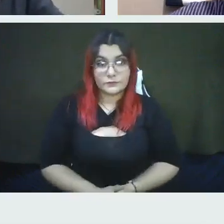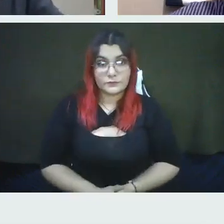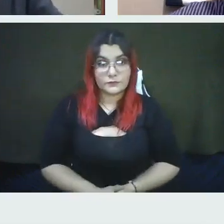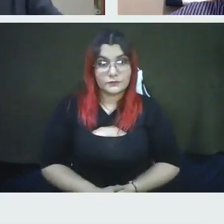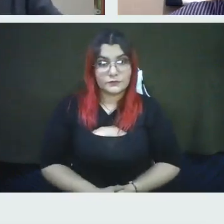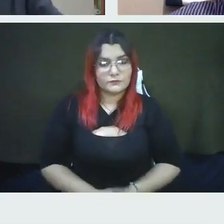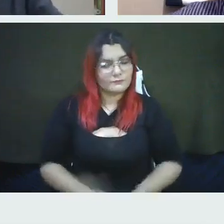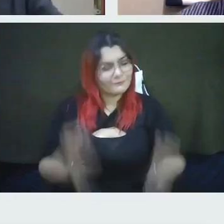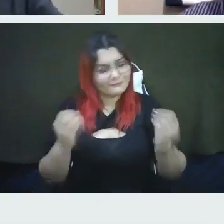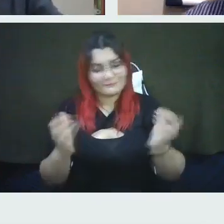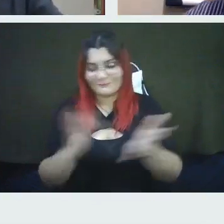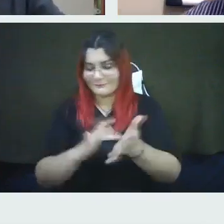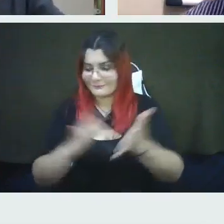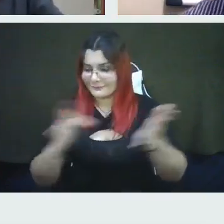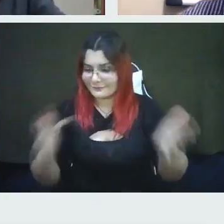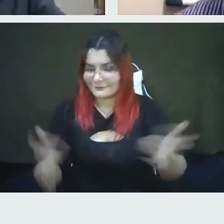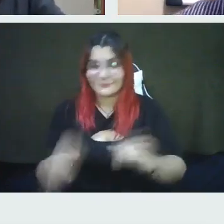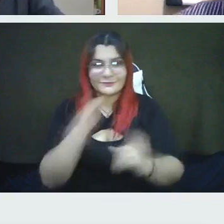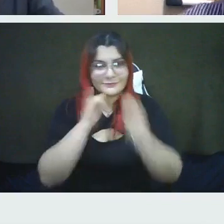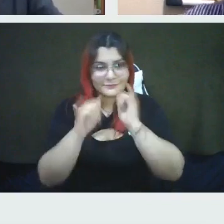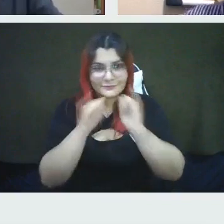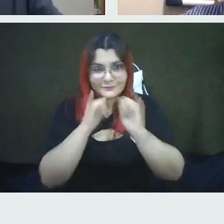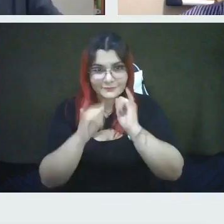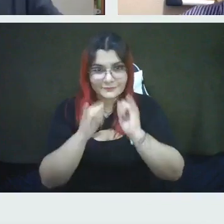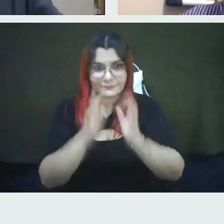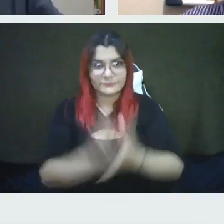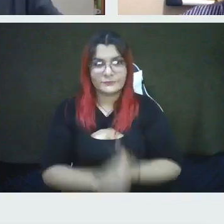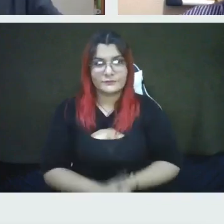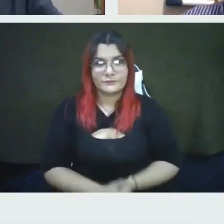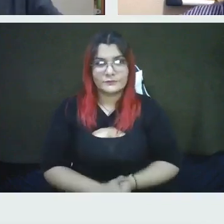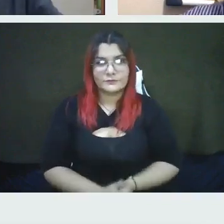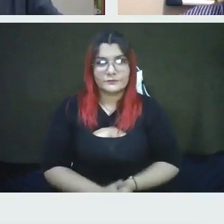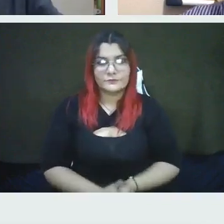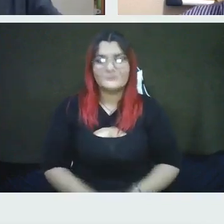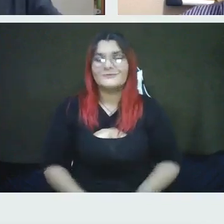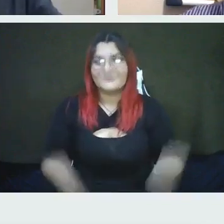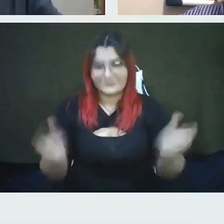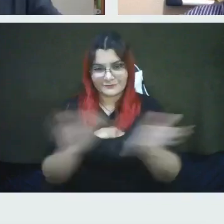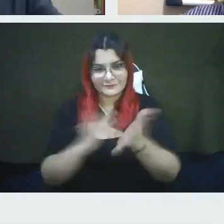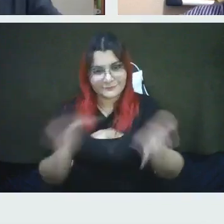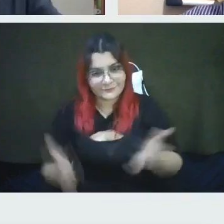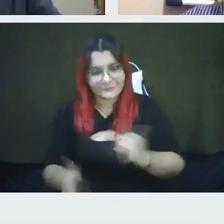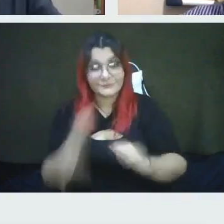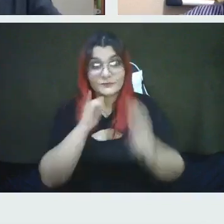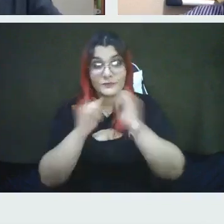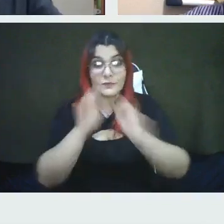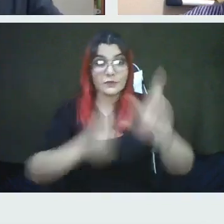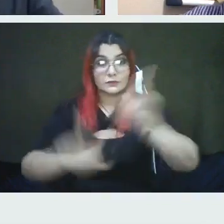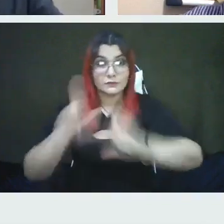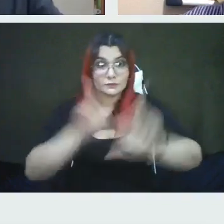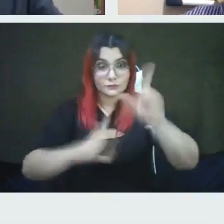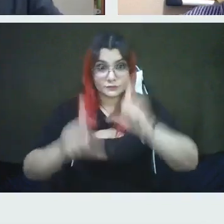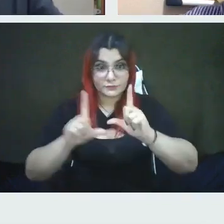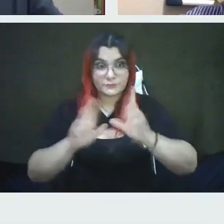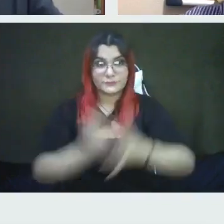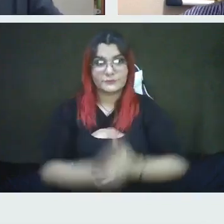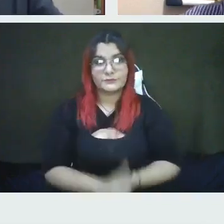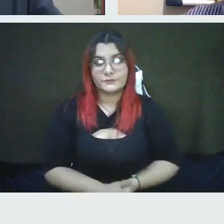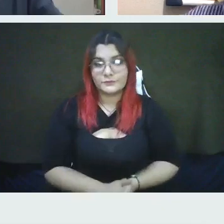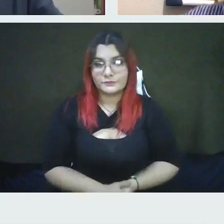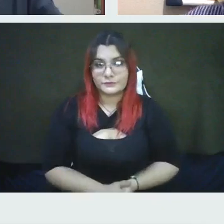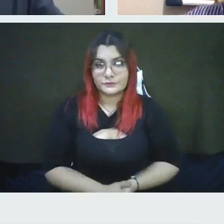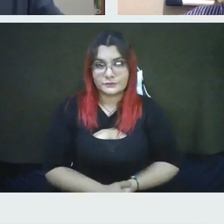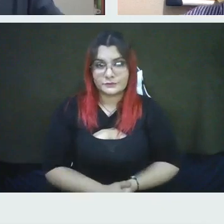por la excelente interpretación. También saludan a nuestras queridas intérpretes de lengua de señas mexicana, que bueno, pues también se puede ser